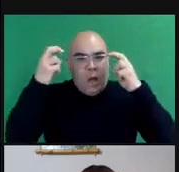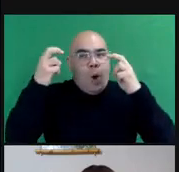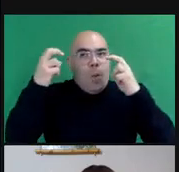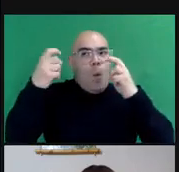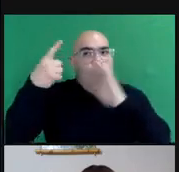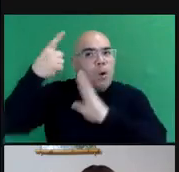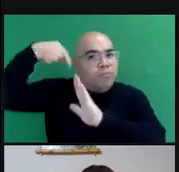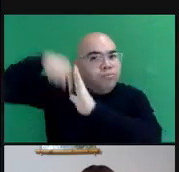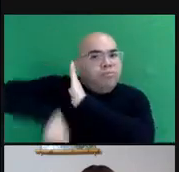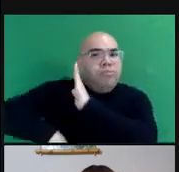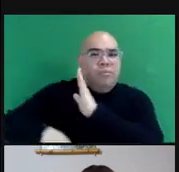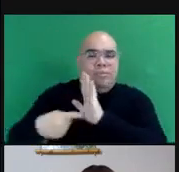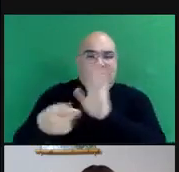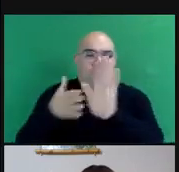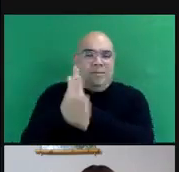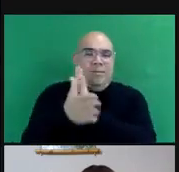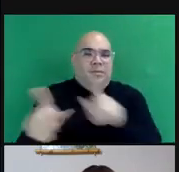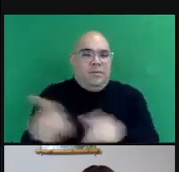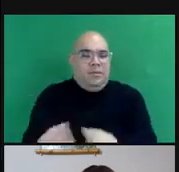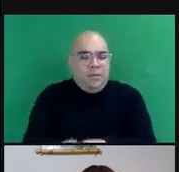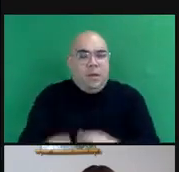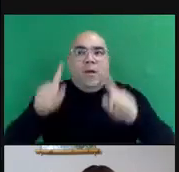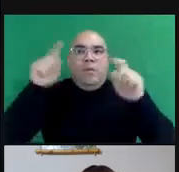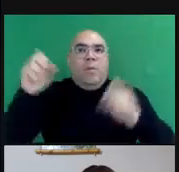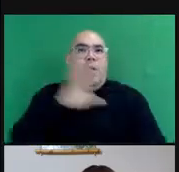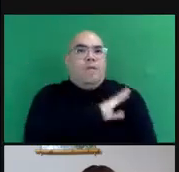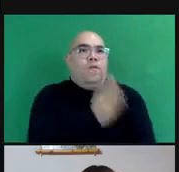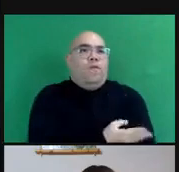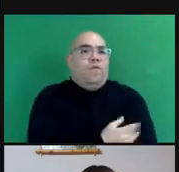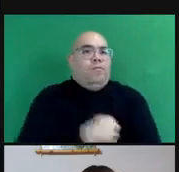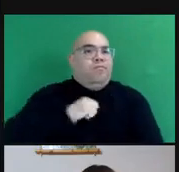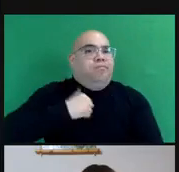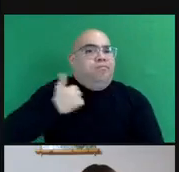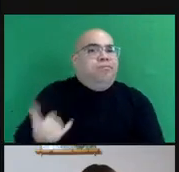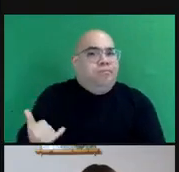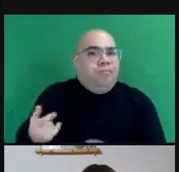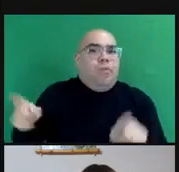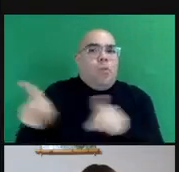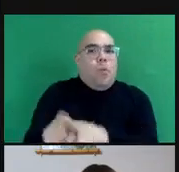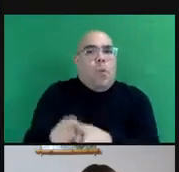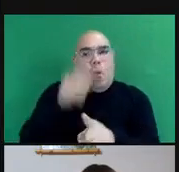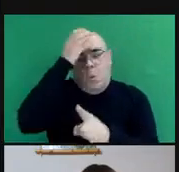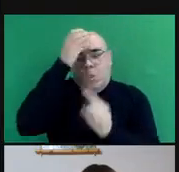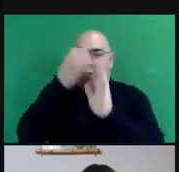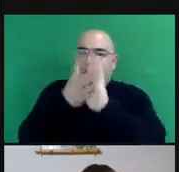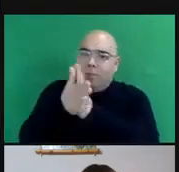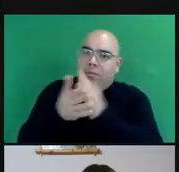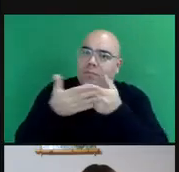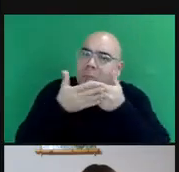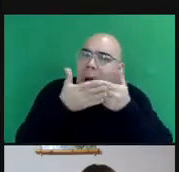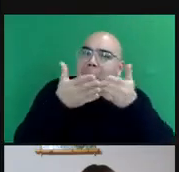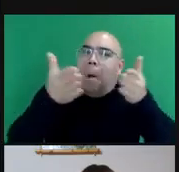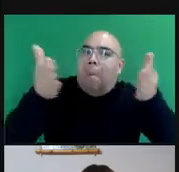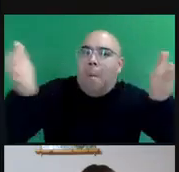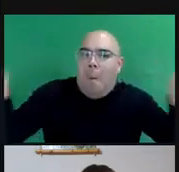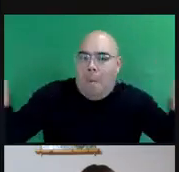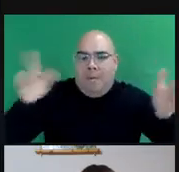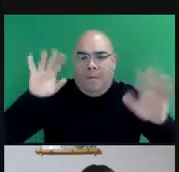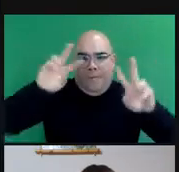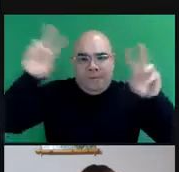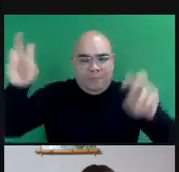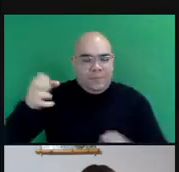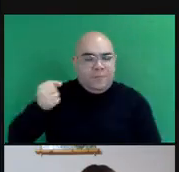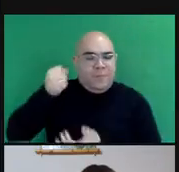fuerza que se tenga y romperlo. Y sobre todo expandir el concepto de lo patrimonial, ¿sí? No pensar